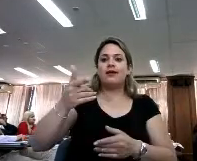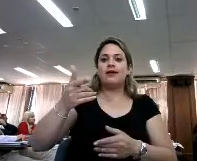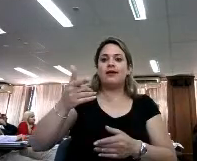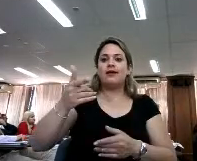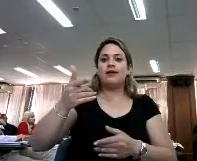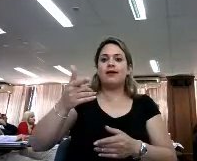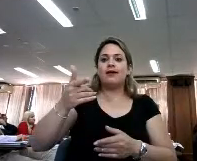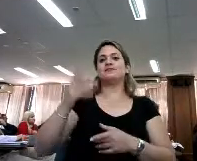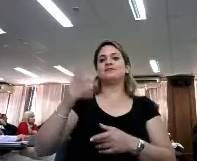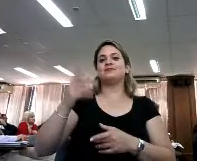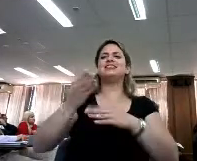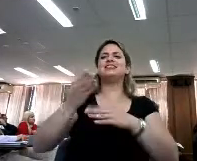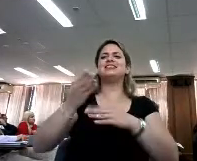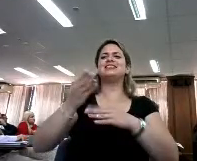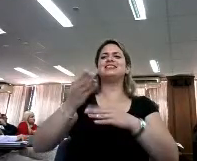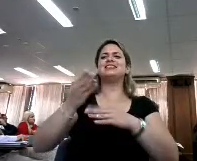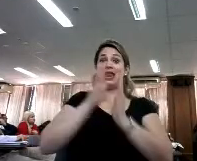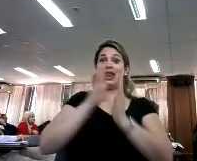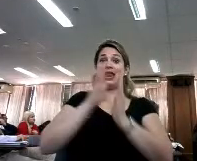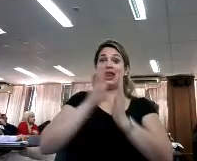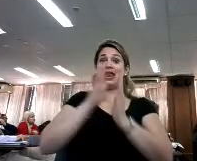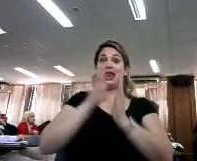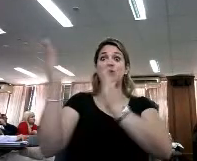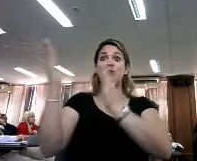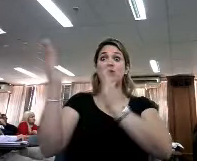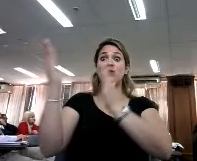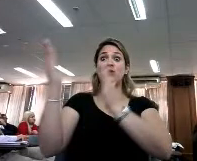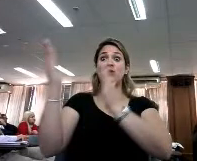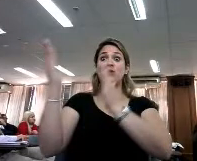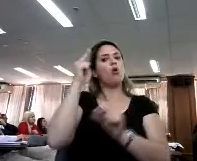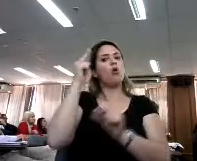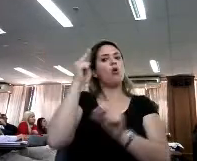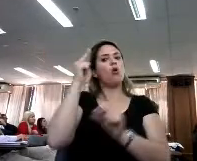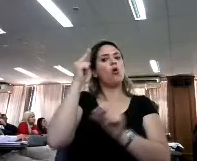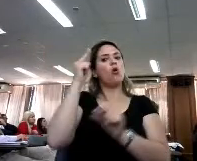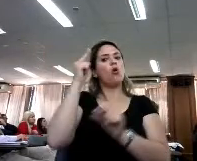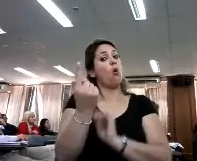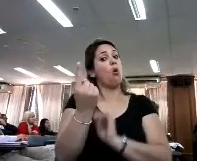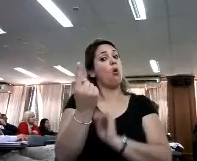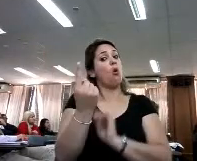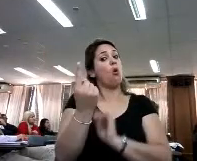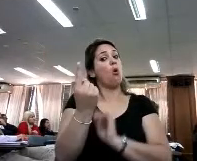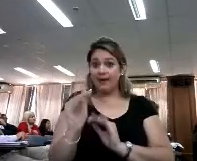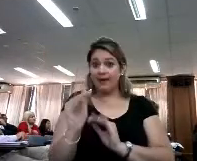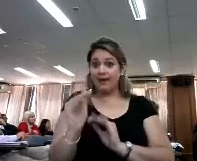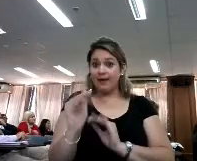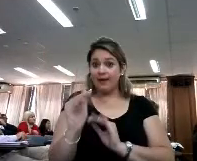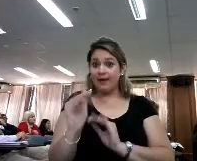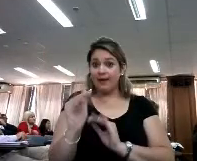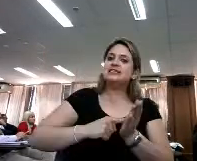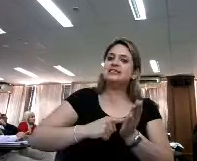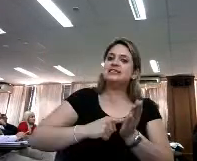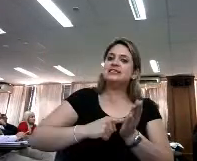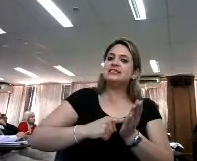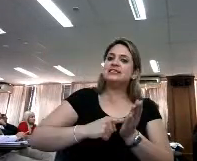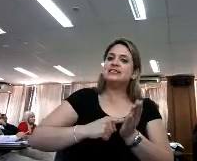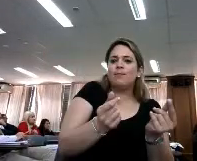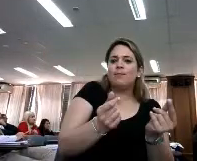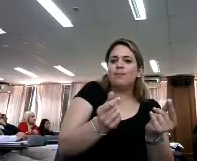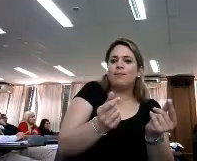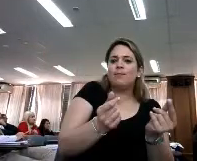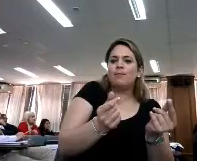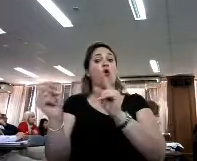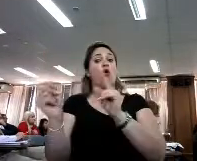por parte de las bibliotecas, pero solo con un fin, y es tomar la decisión si compro o no compro esa colección, que